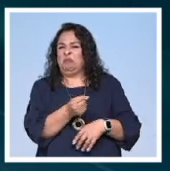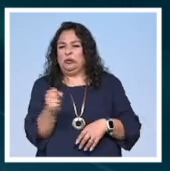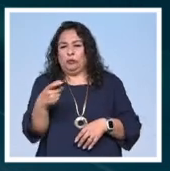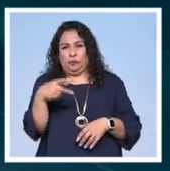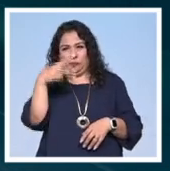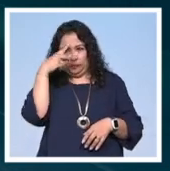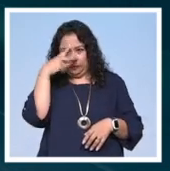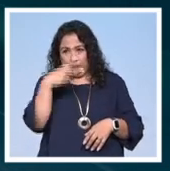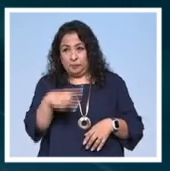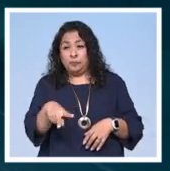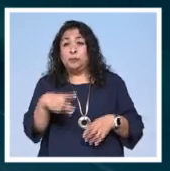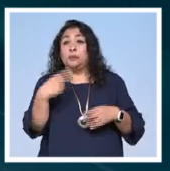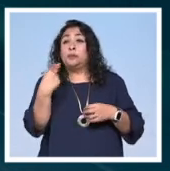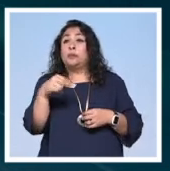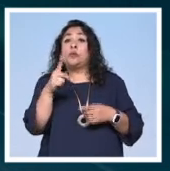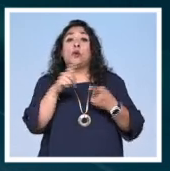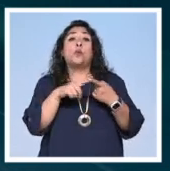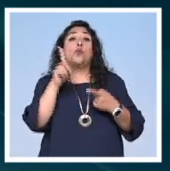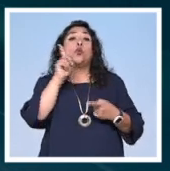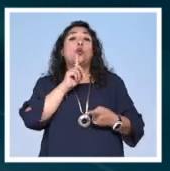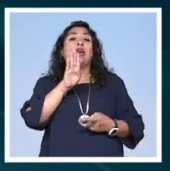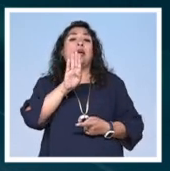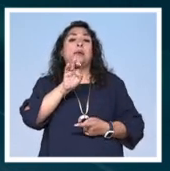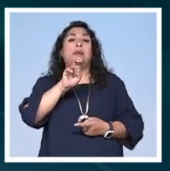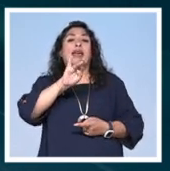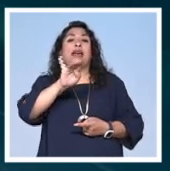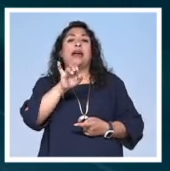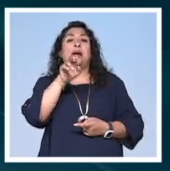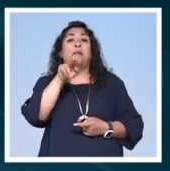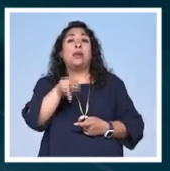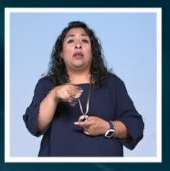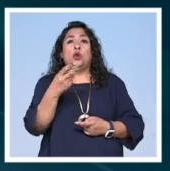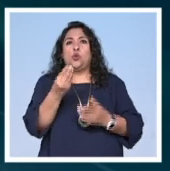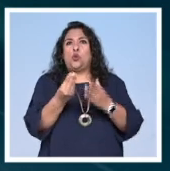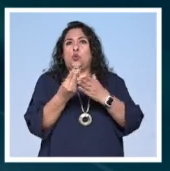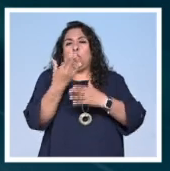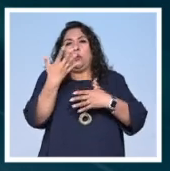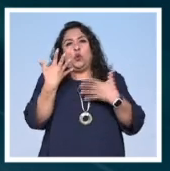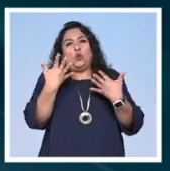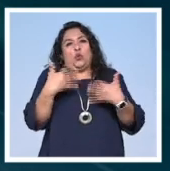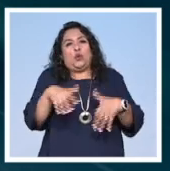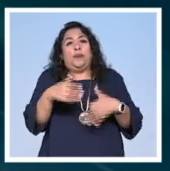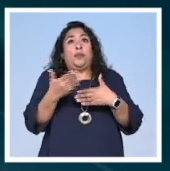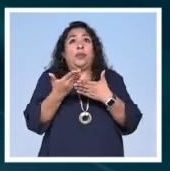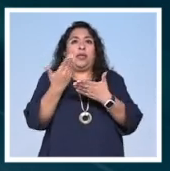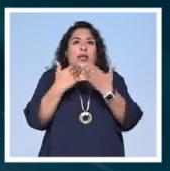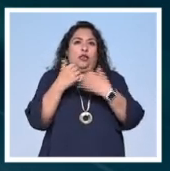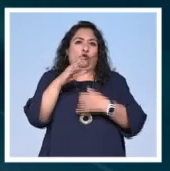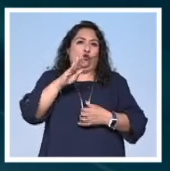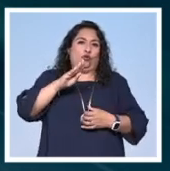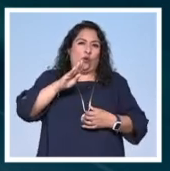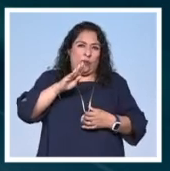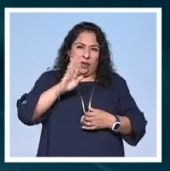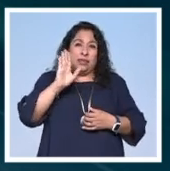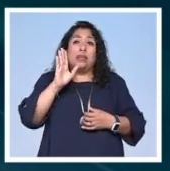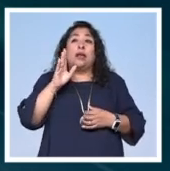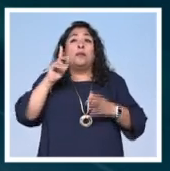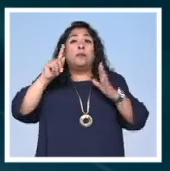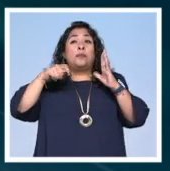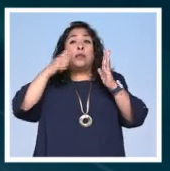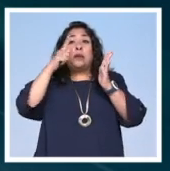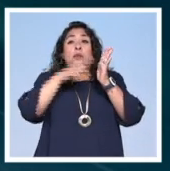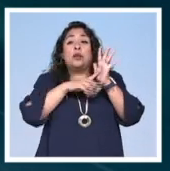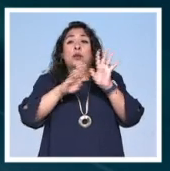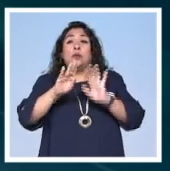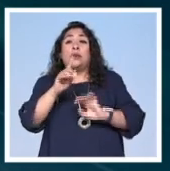mexicana se llama la mujer de Benjamín y fue uno de los debuts más notables de los años 90 producida en